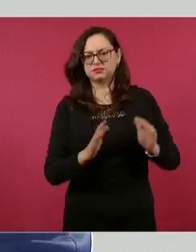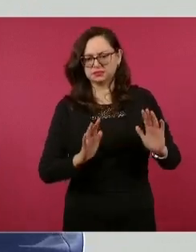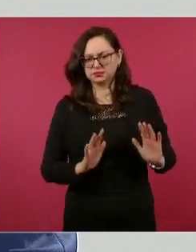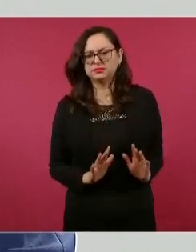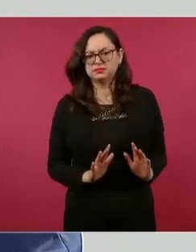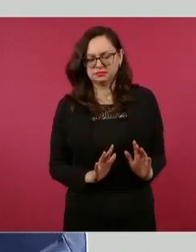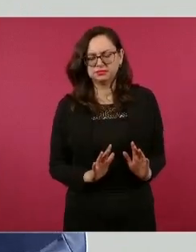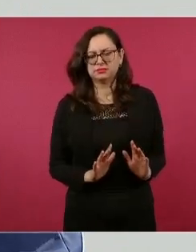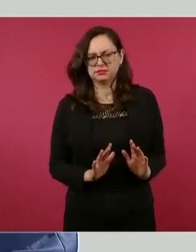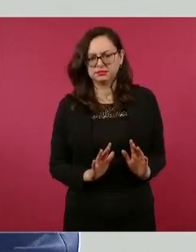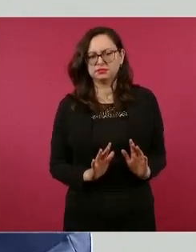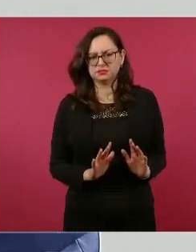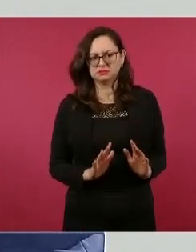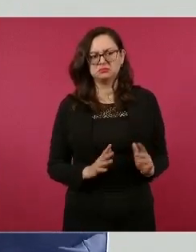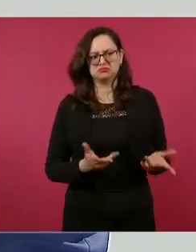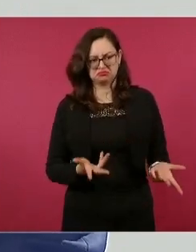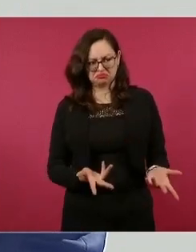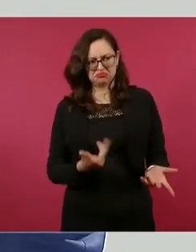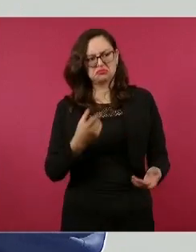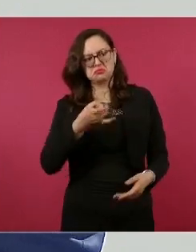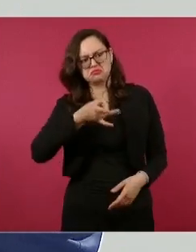a vencer en buena lid,